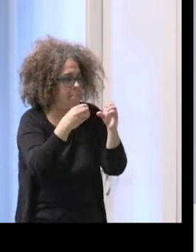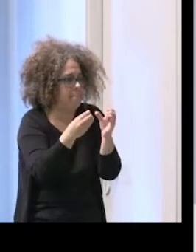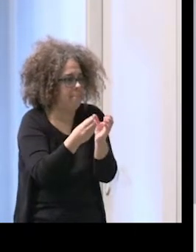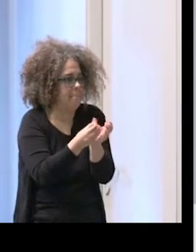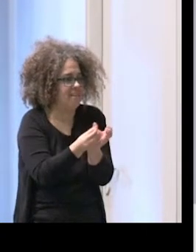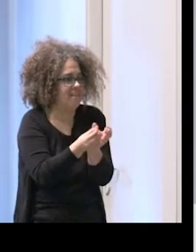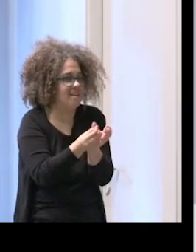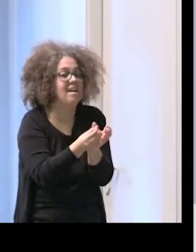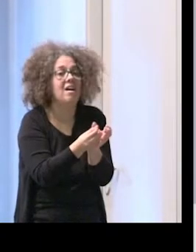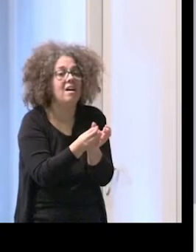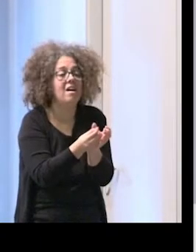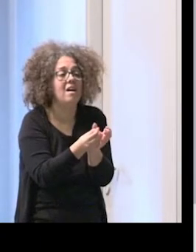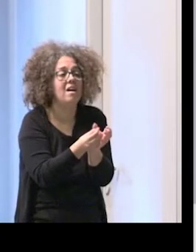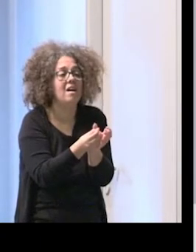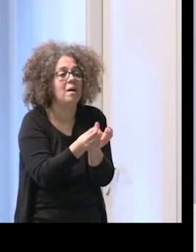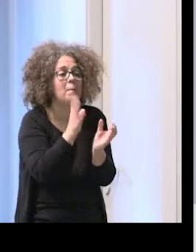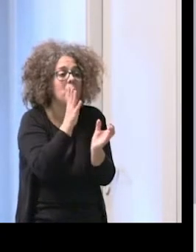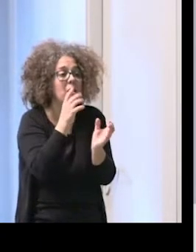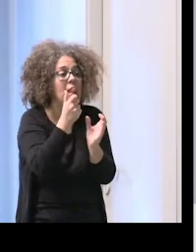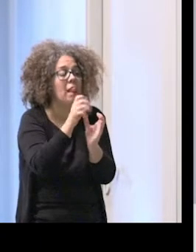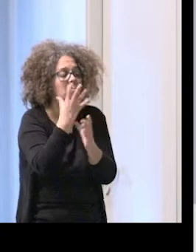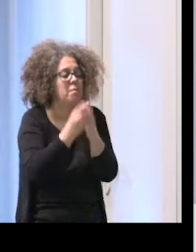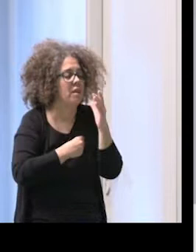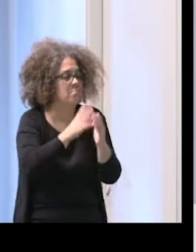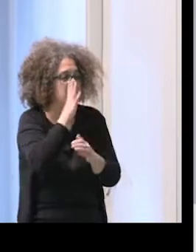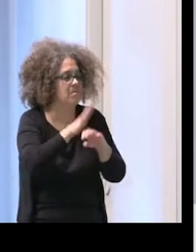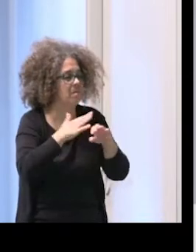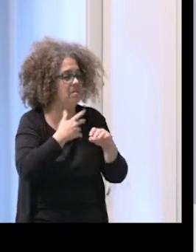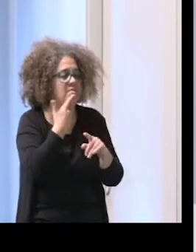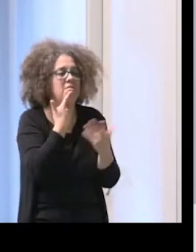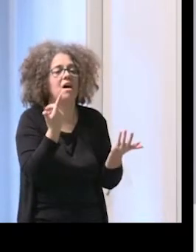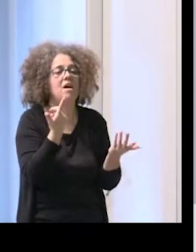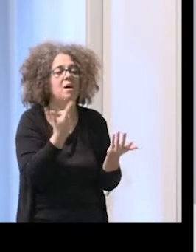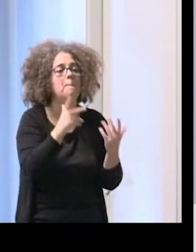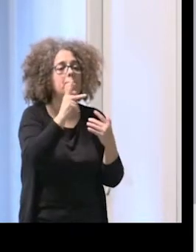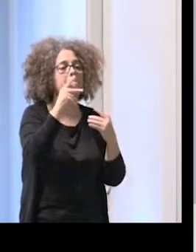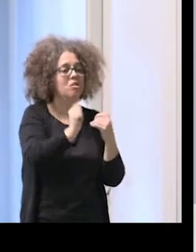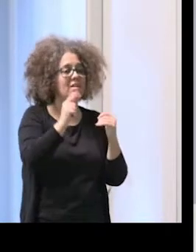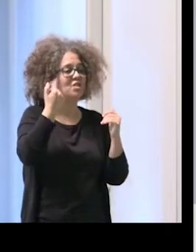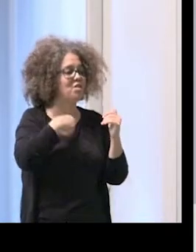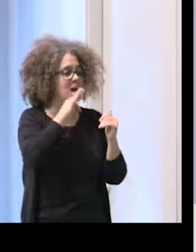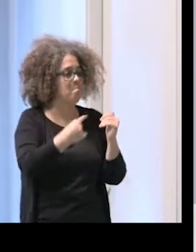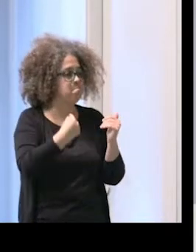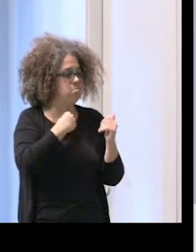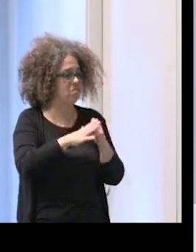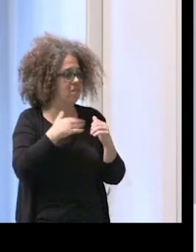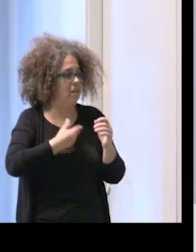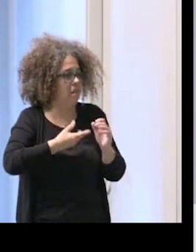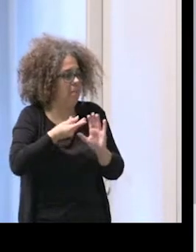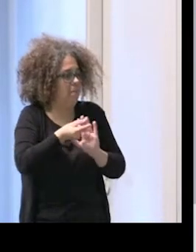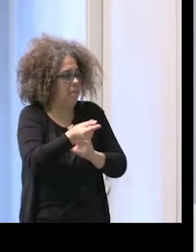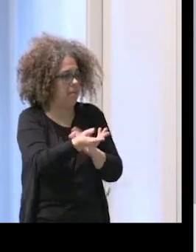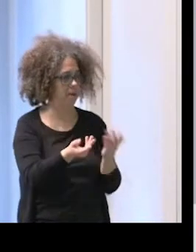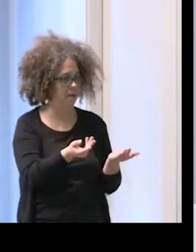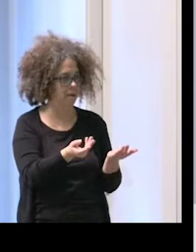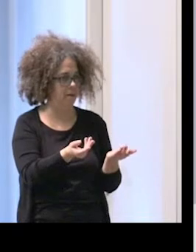ambiente de la escala media tiene altas concentraciones de potasio. Por lo tanto, tiene que estar aislado para que funcione todo bien, y si uno